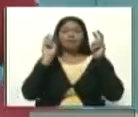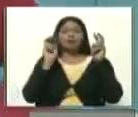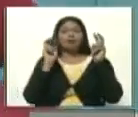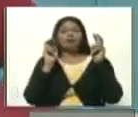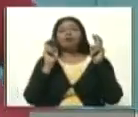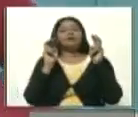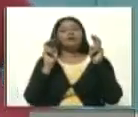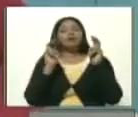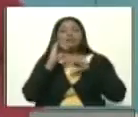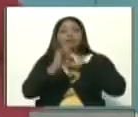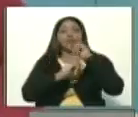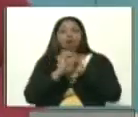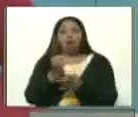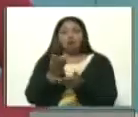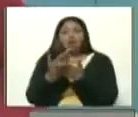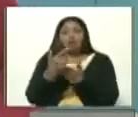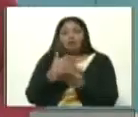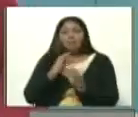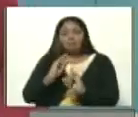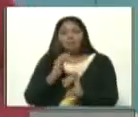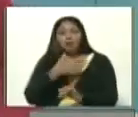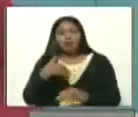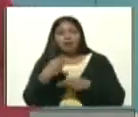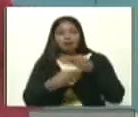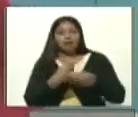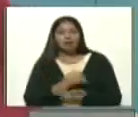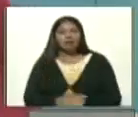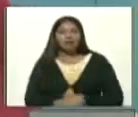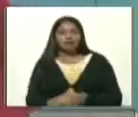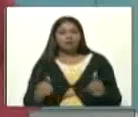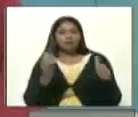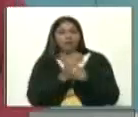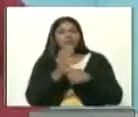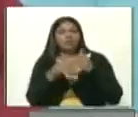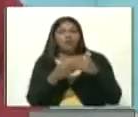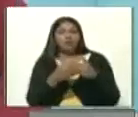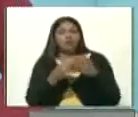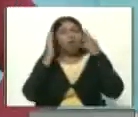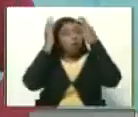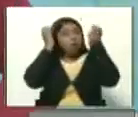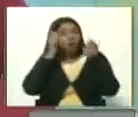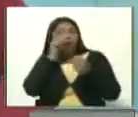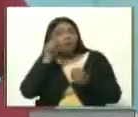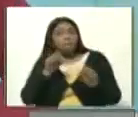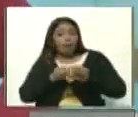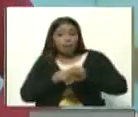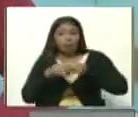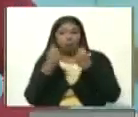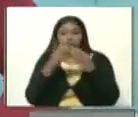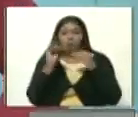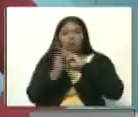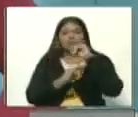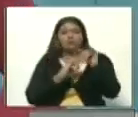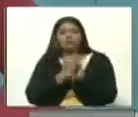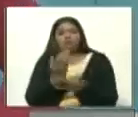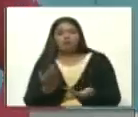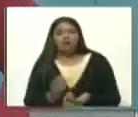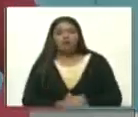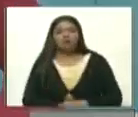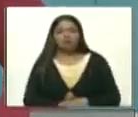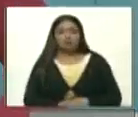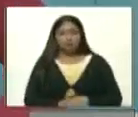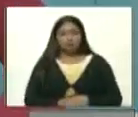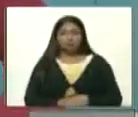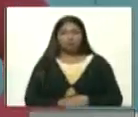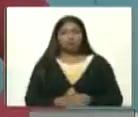su conveniencia. ¿Qué se puede evaluar aquí, tomando en consideración que es un diplomático, que se violaron todo el derecho internacional